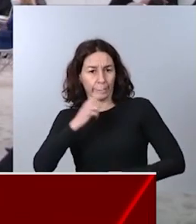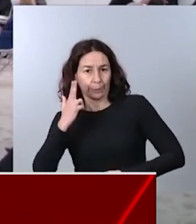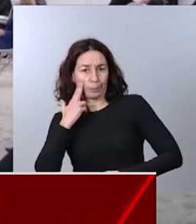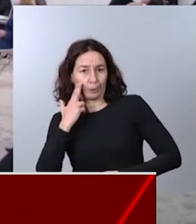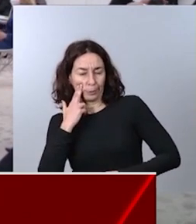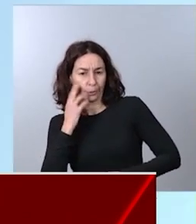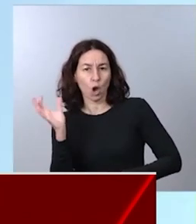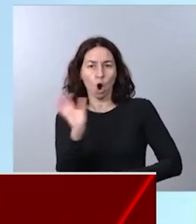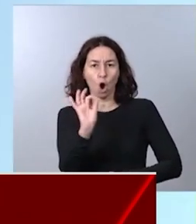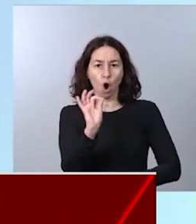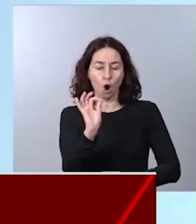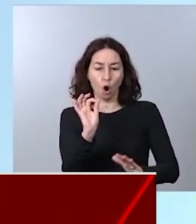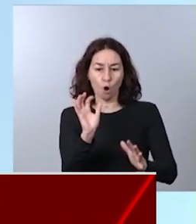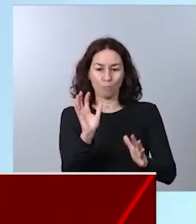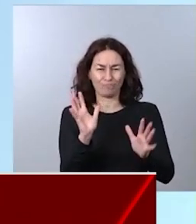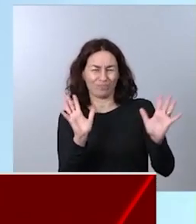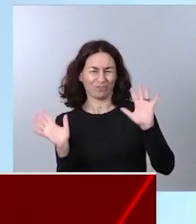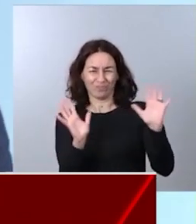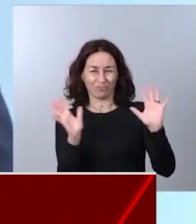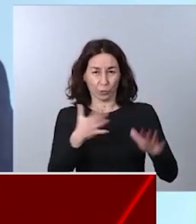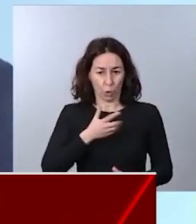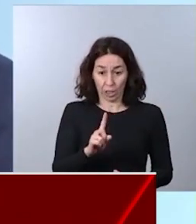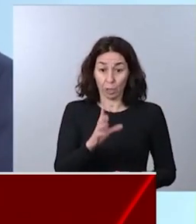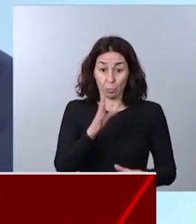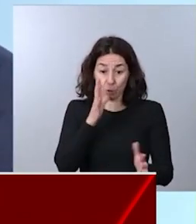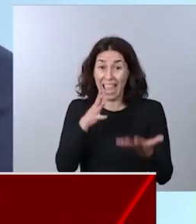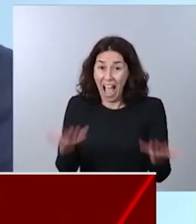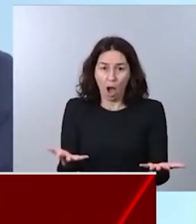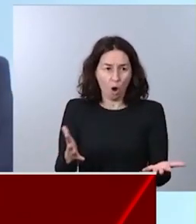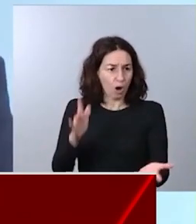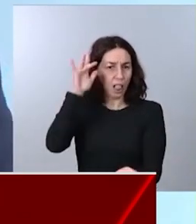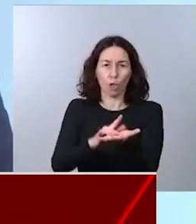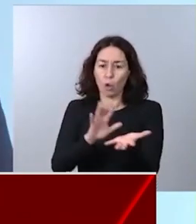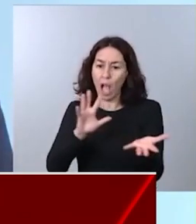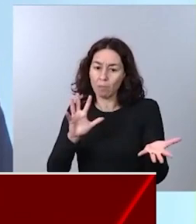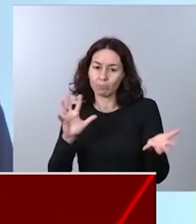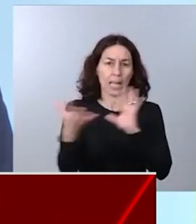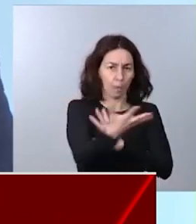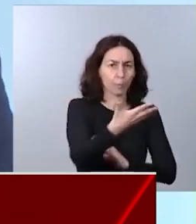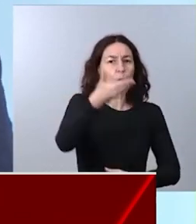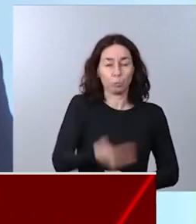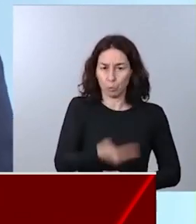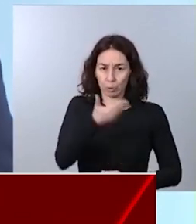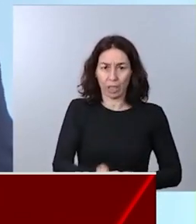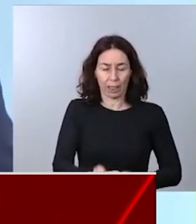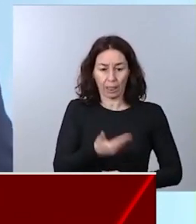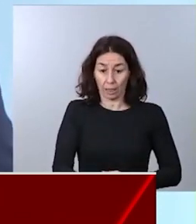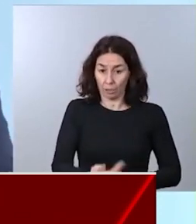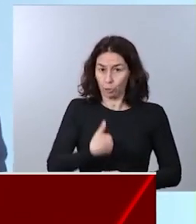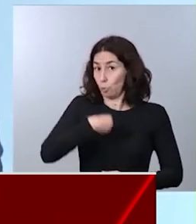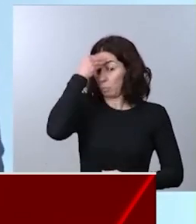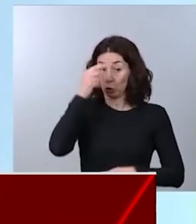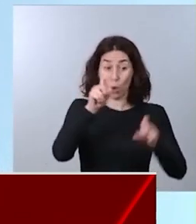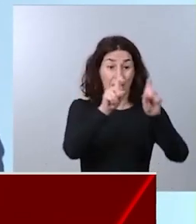sido condenados. El uno por prevaricación y el otro por prevaricación y malversación. Es decir, han sido condenados por delincuentes. La gente de